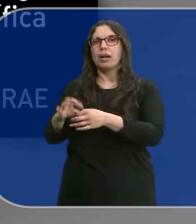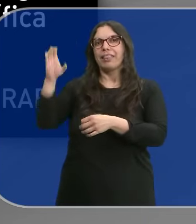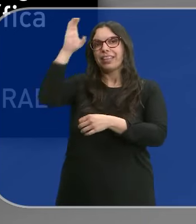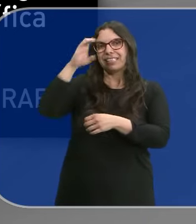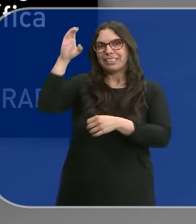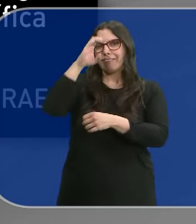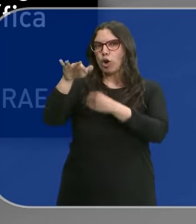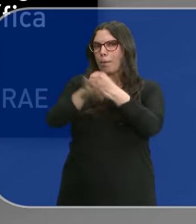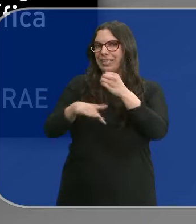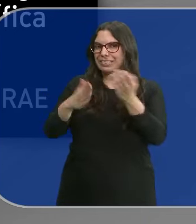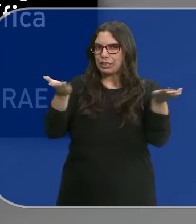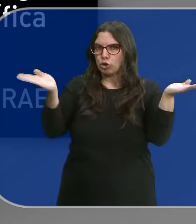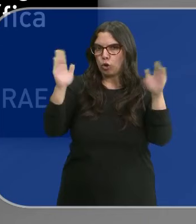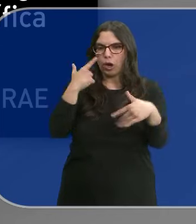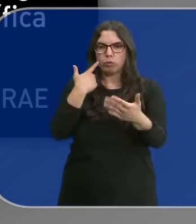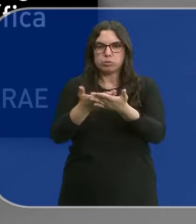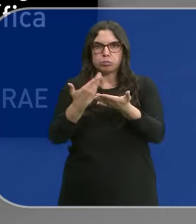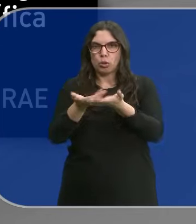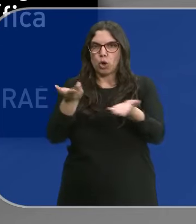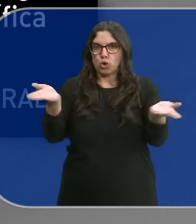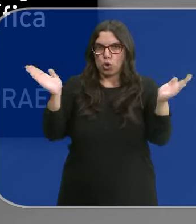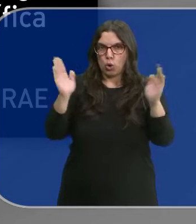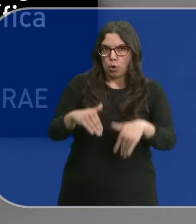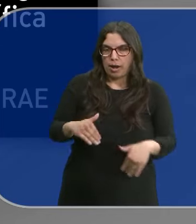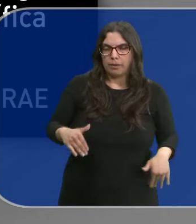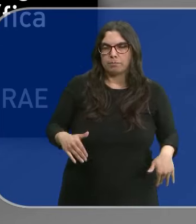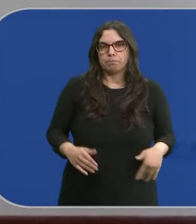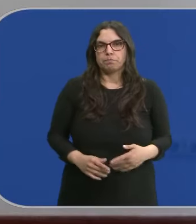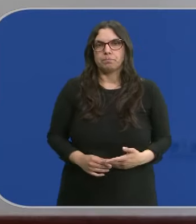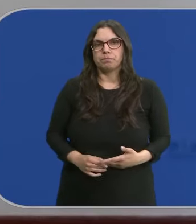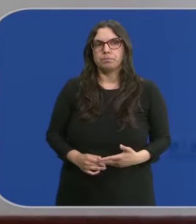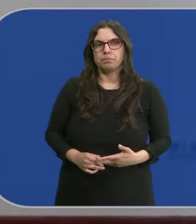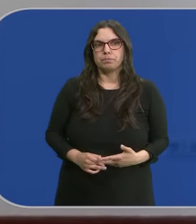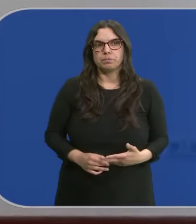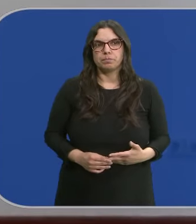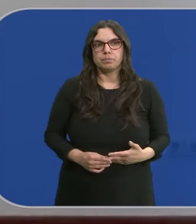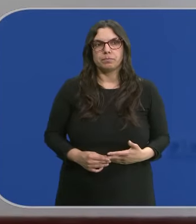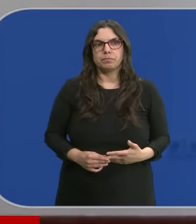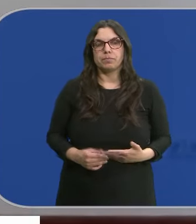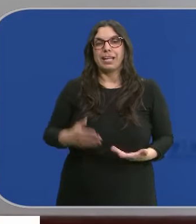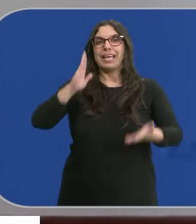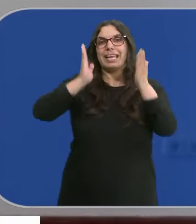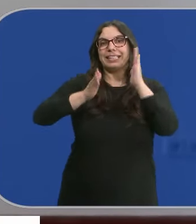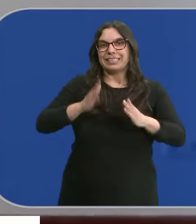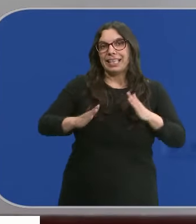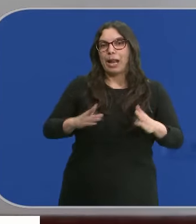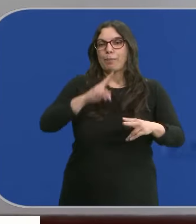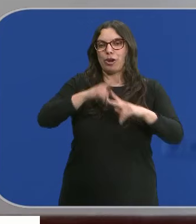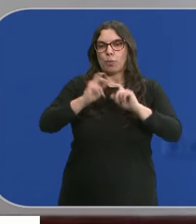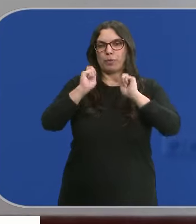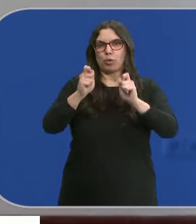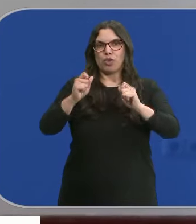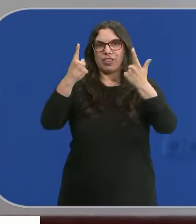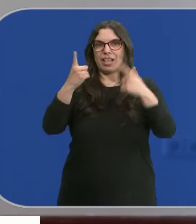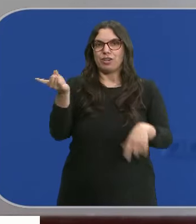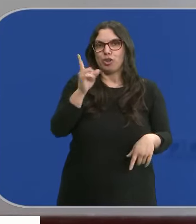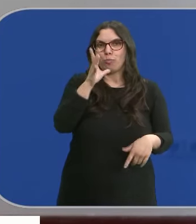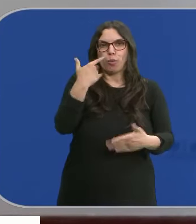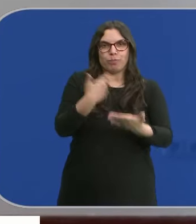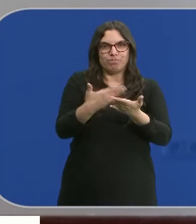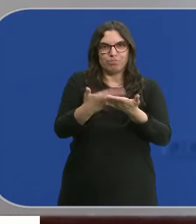conocimiento científico ni evidencia científica que avale su eficacia. No se consideran terapias porque no ejercen un efecto, no está